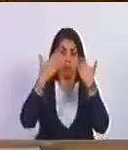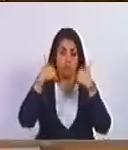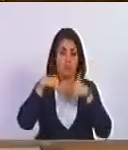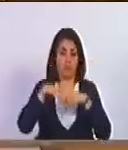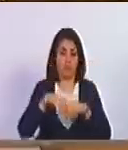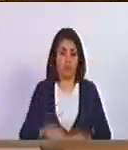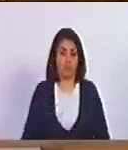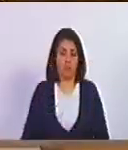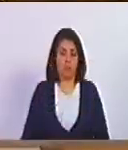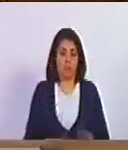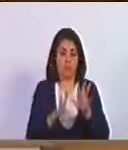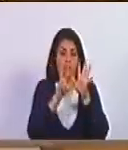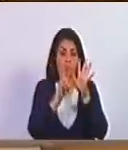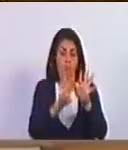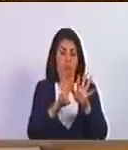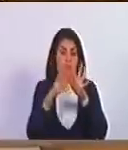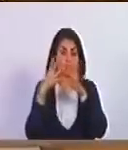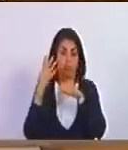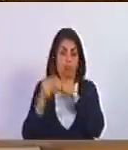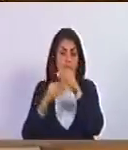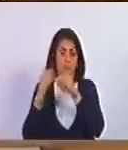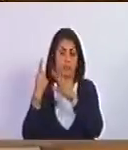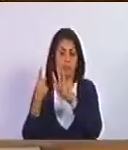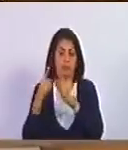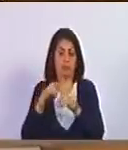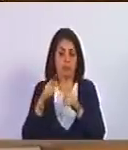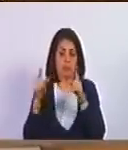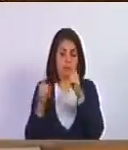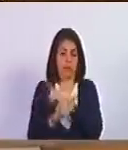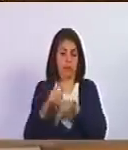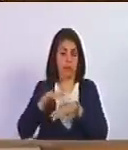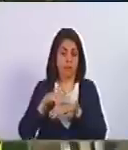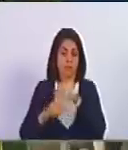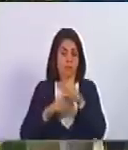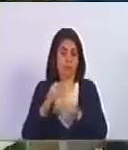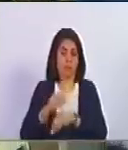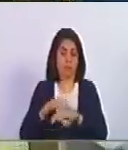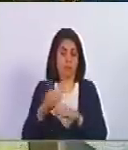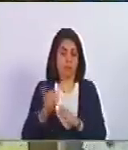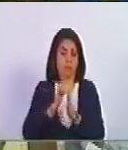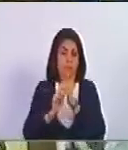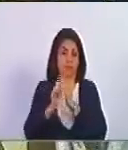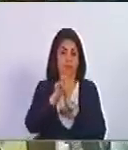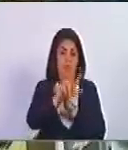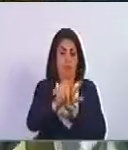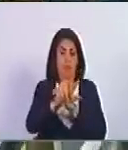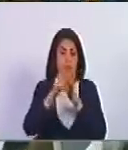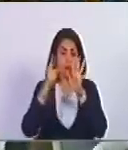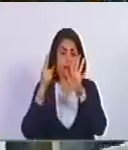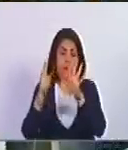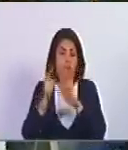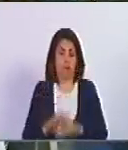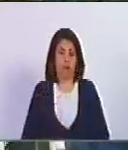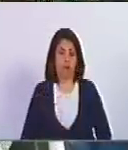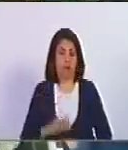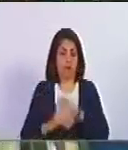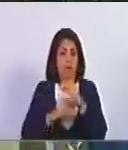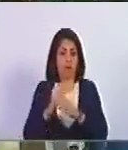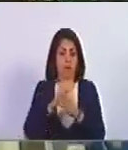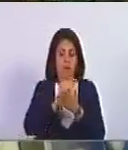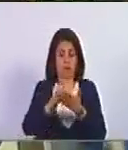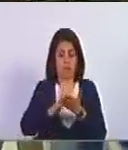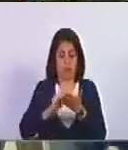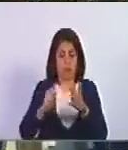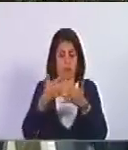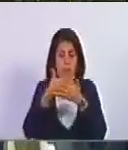Siguiente. 79. Se propone aprobar sin modificación el epígrafe del artículo 36, quedando redactado